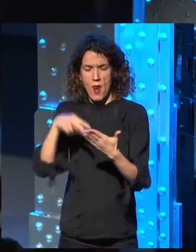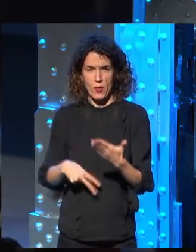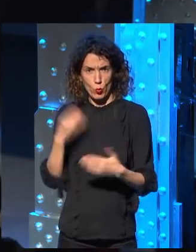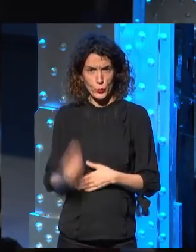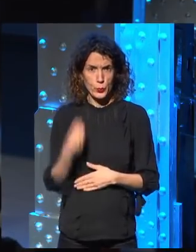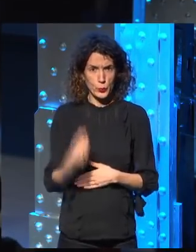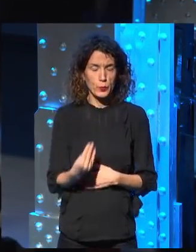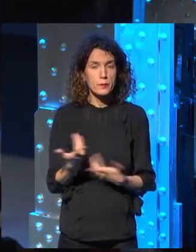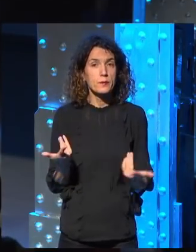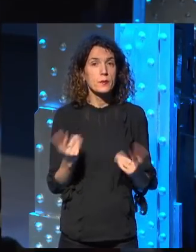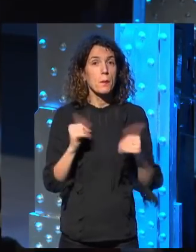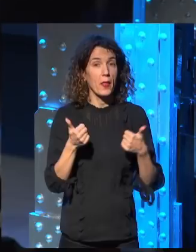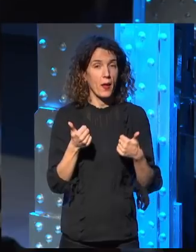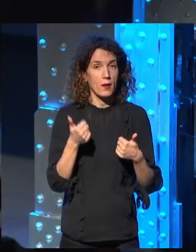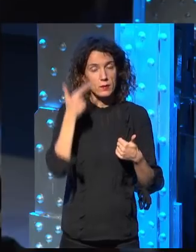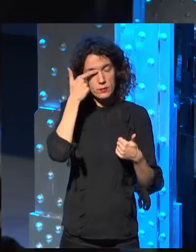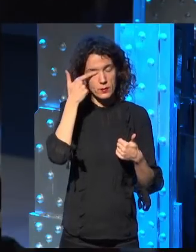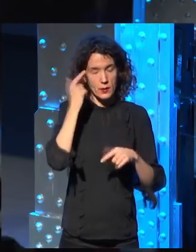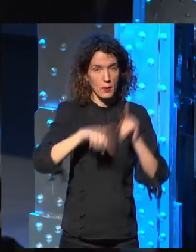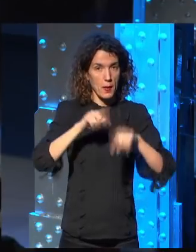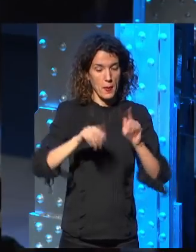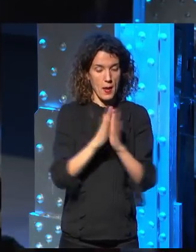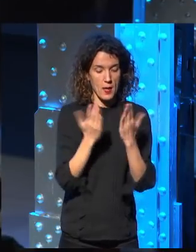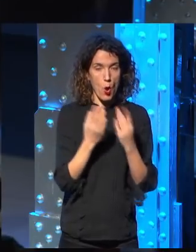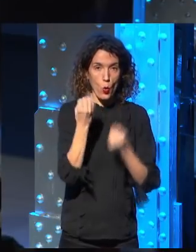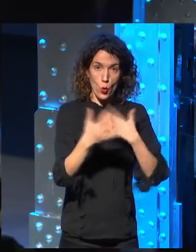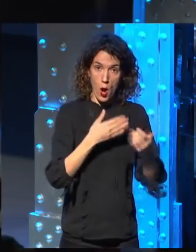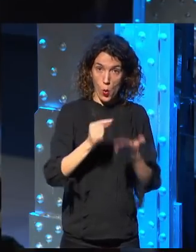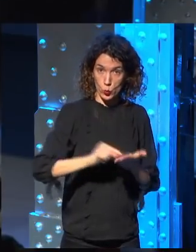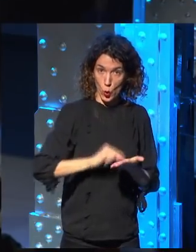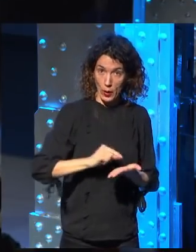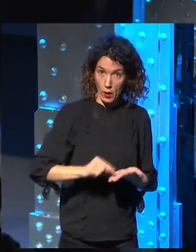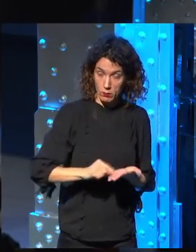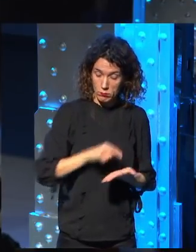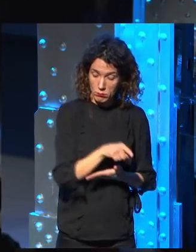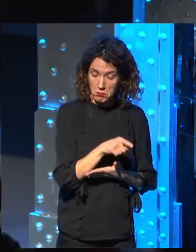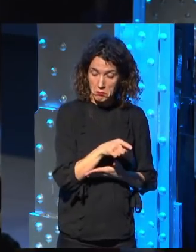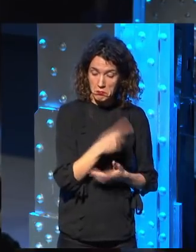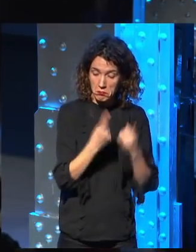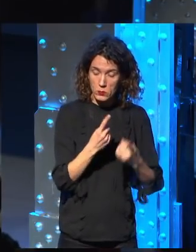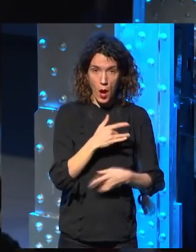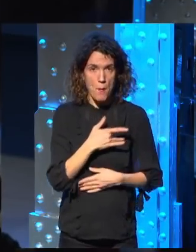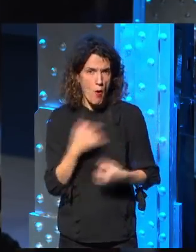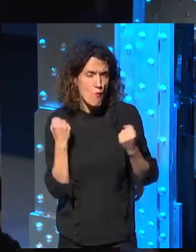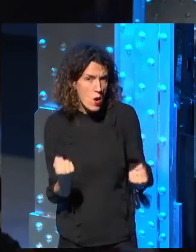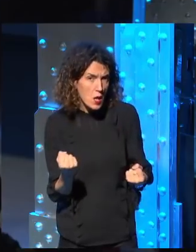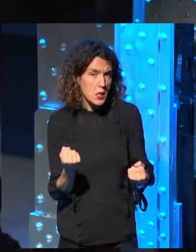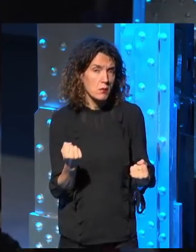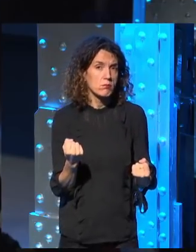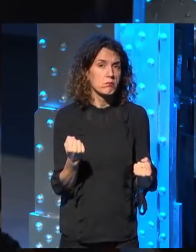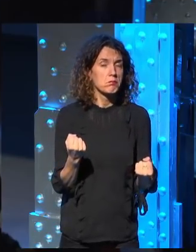conocido, empezar a medirlas por los libros de aquellos autores que tanto amamos